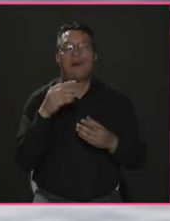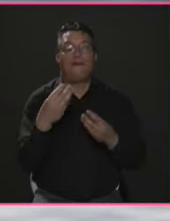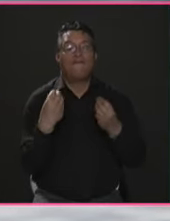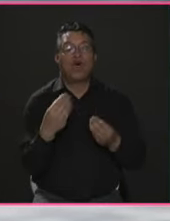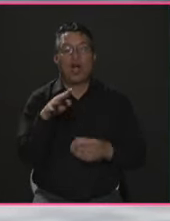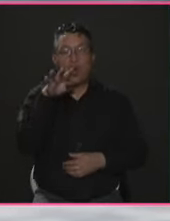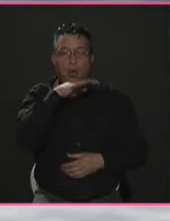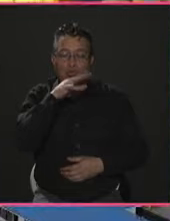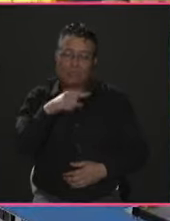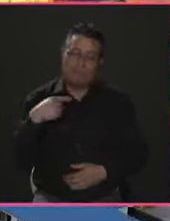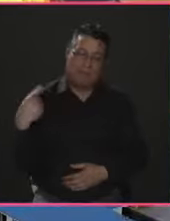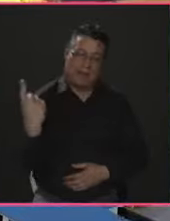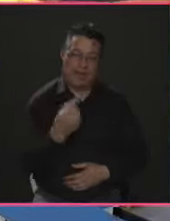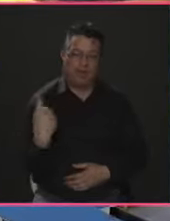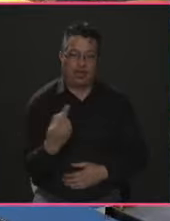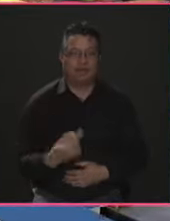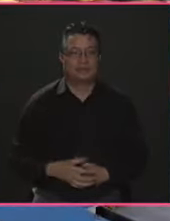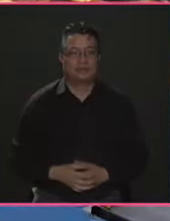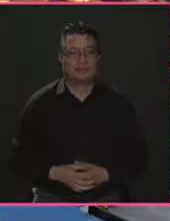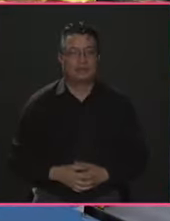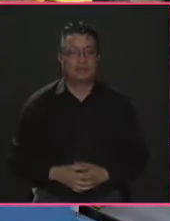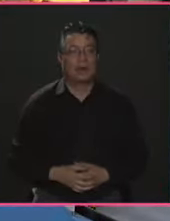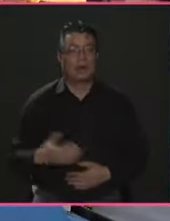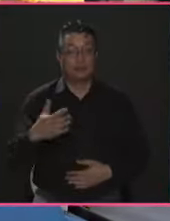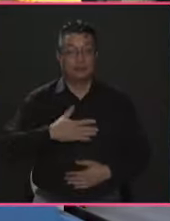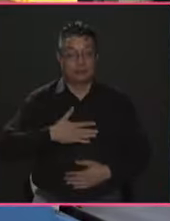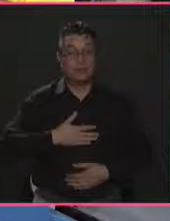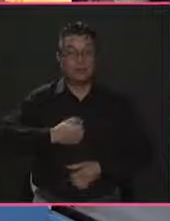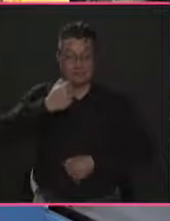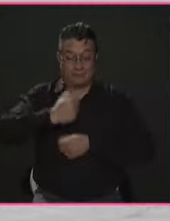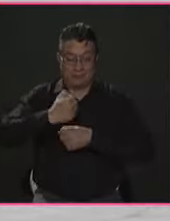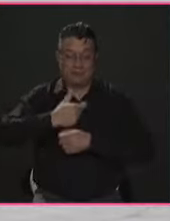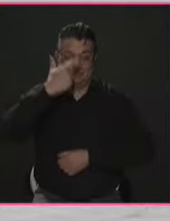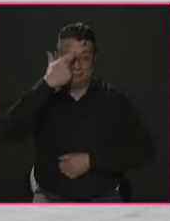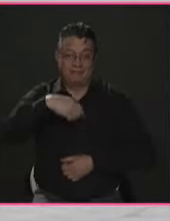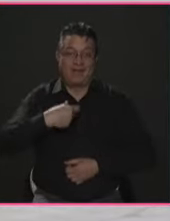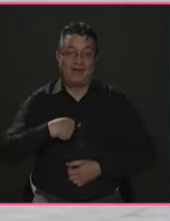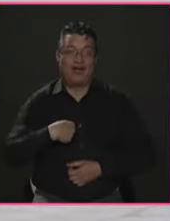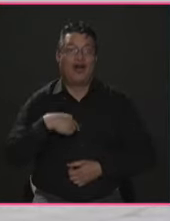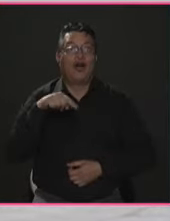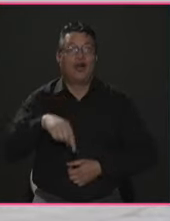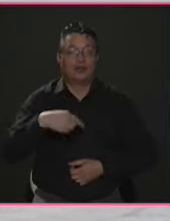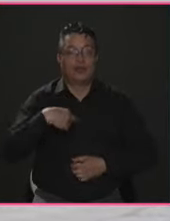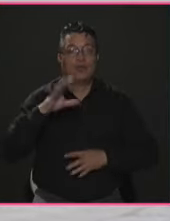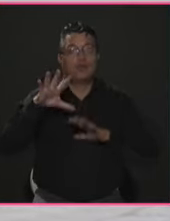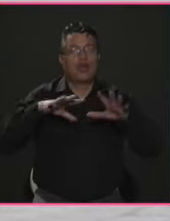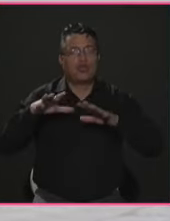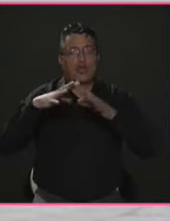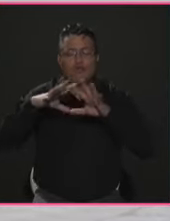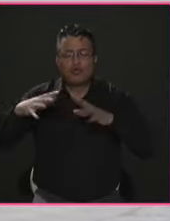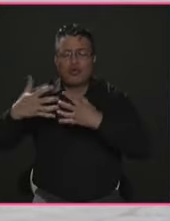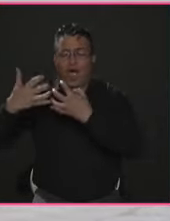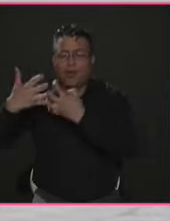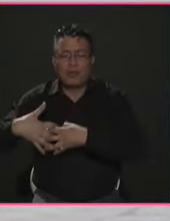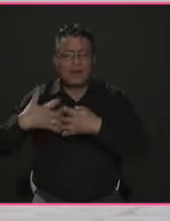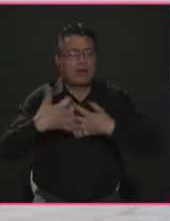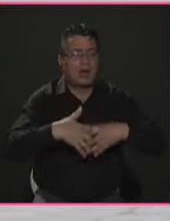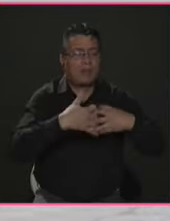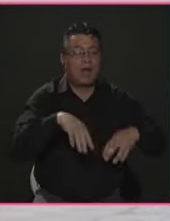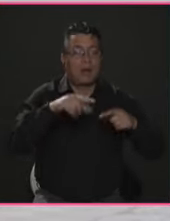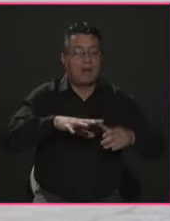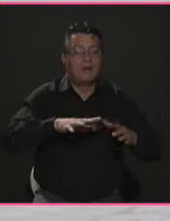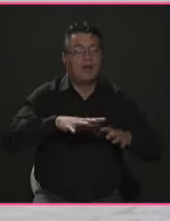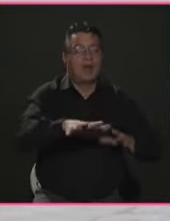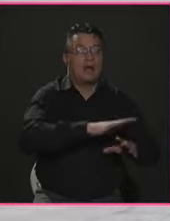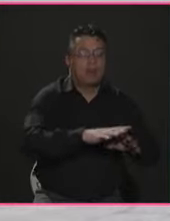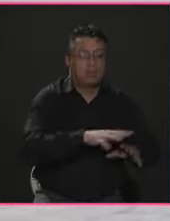uso para todos en realidad yo que soy una persona que trabaja cierto eh tengo muchas cosas automatizadas pero para que mi tiempo cierto no sé lava